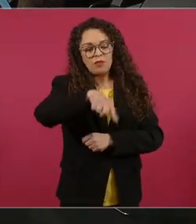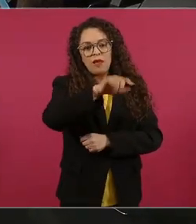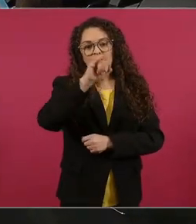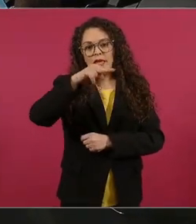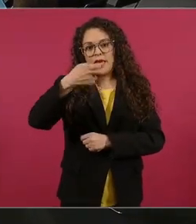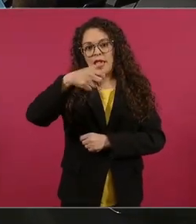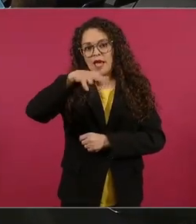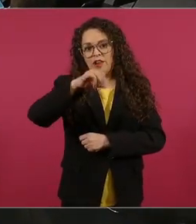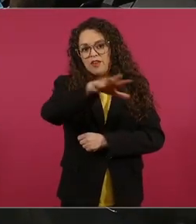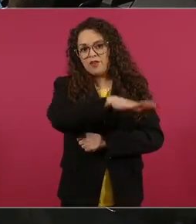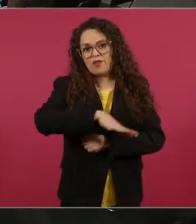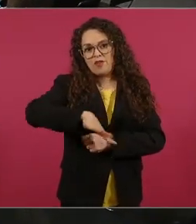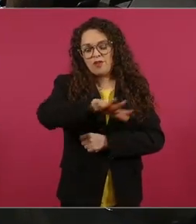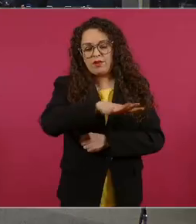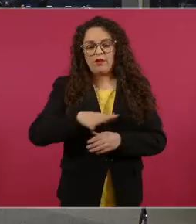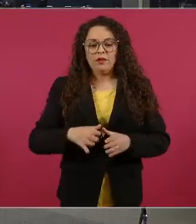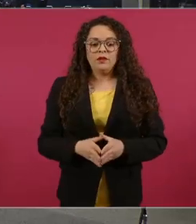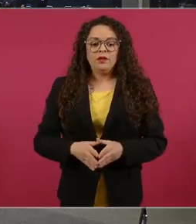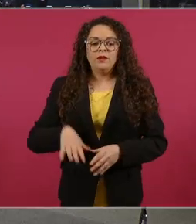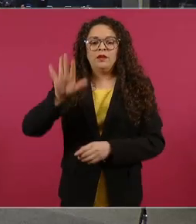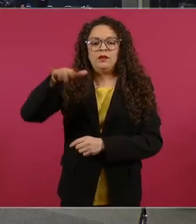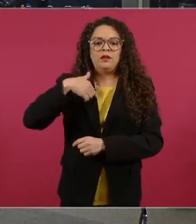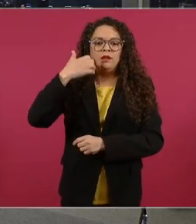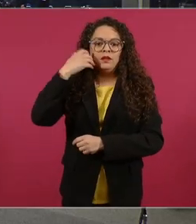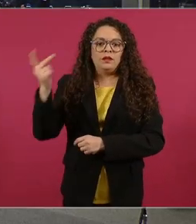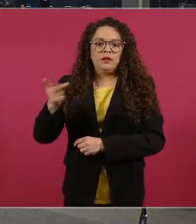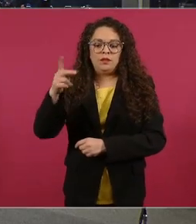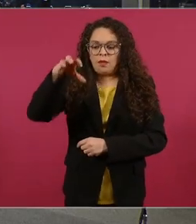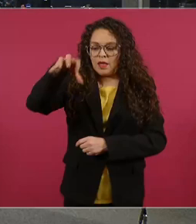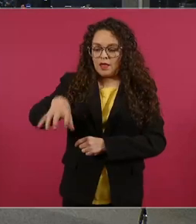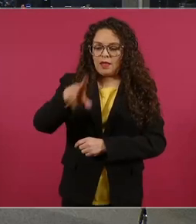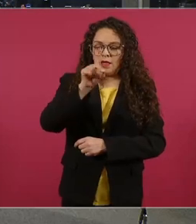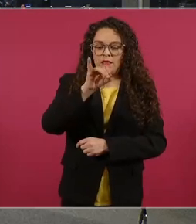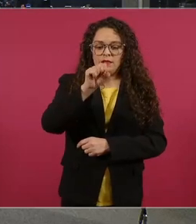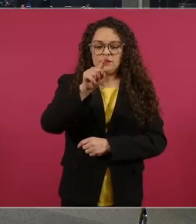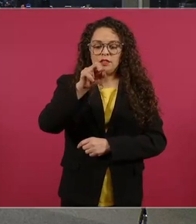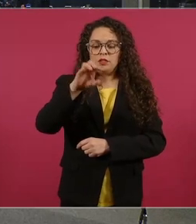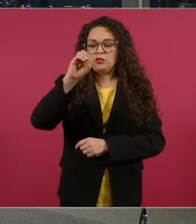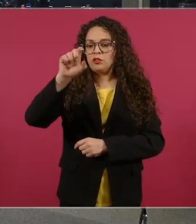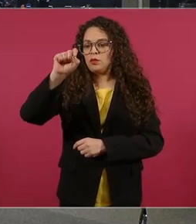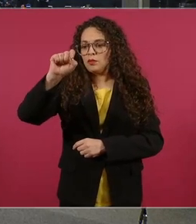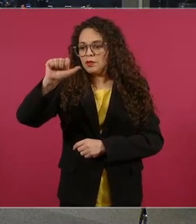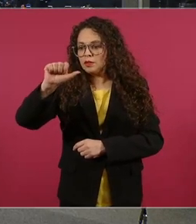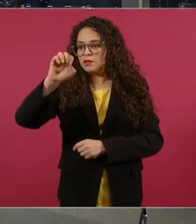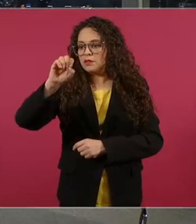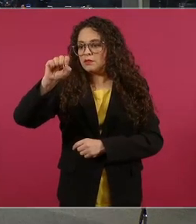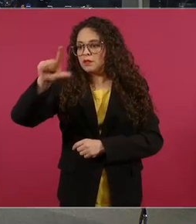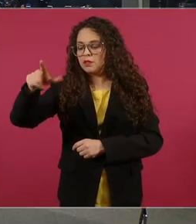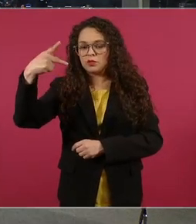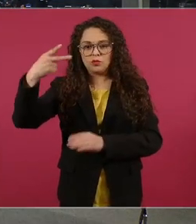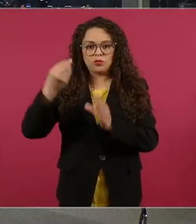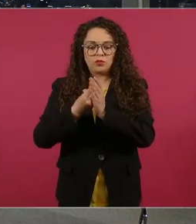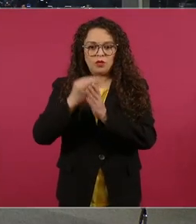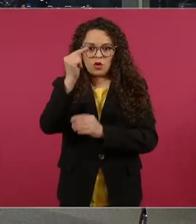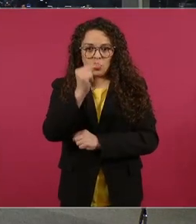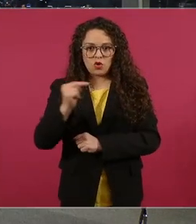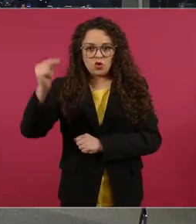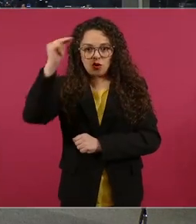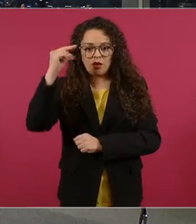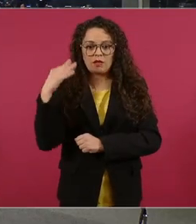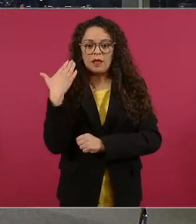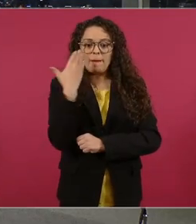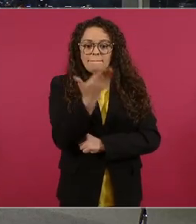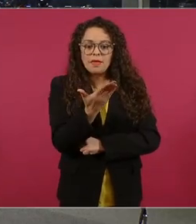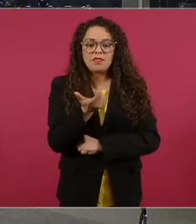aprovechar, del tema del distrito 026-025 al norte, se hablaba de que pedían indemnizaciones o algún